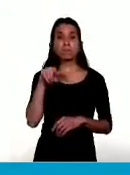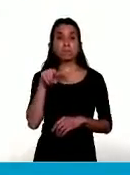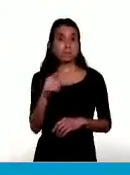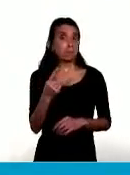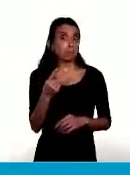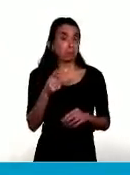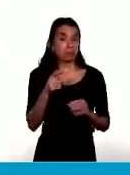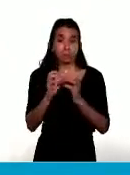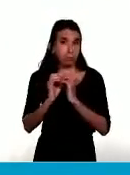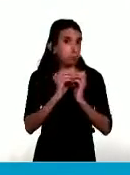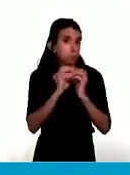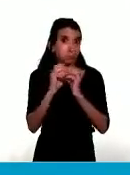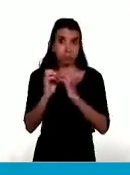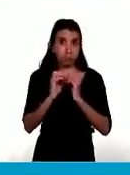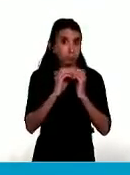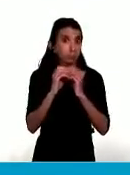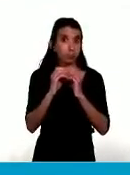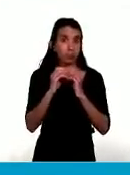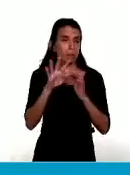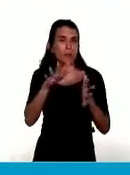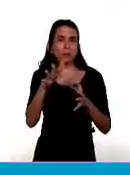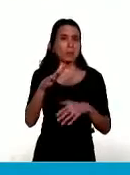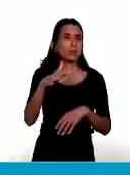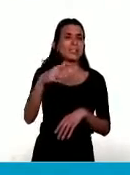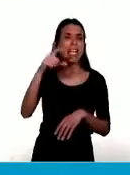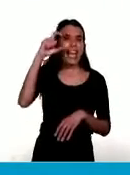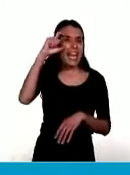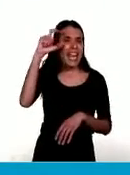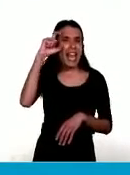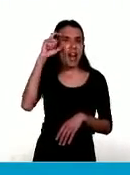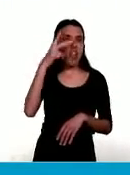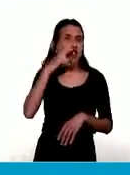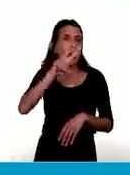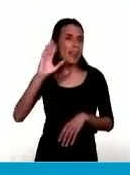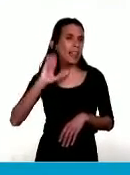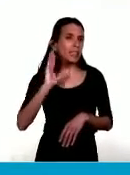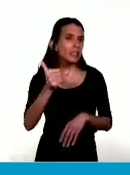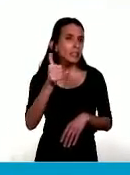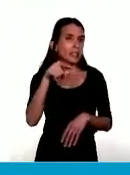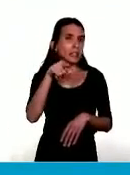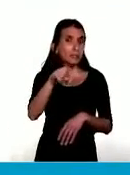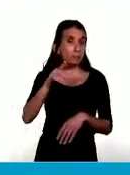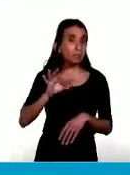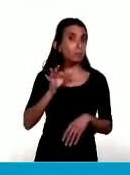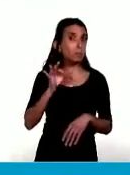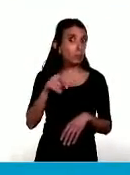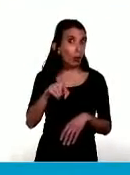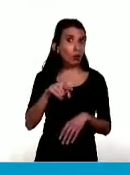sesión en el mes de enero de 2016, se pedía un endeudamiento